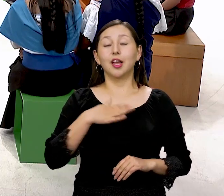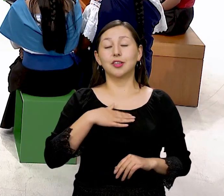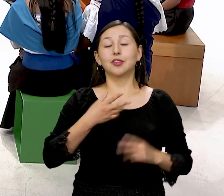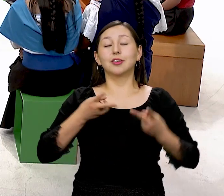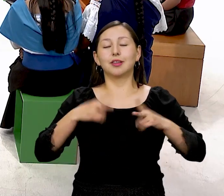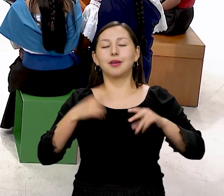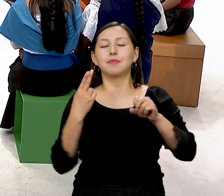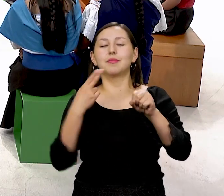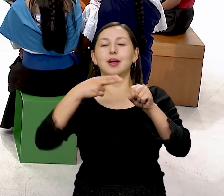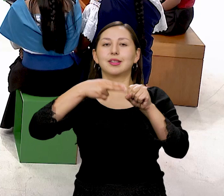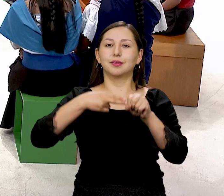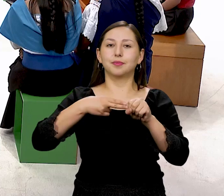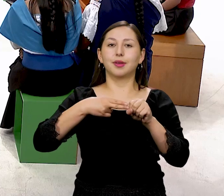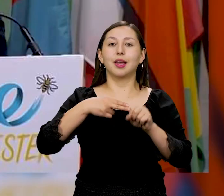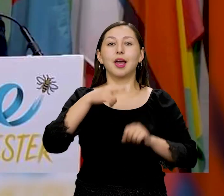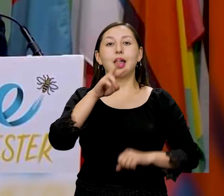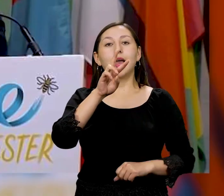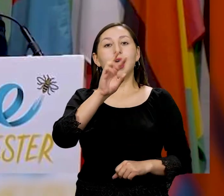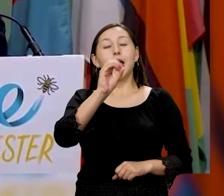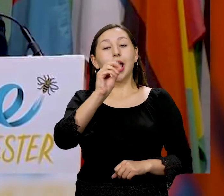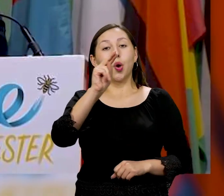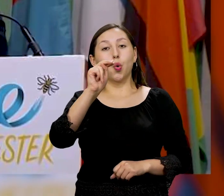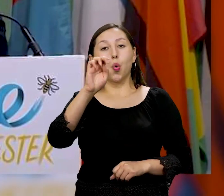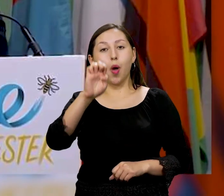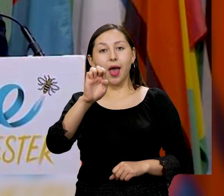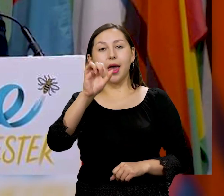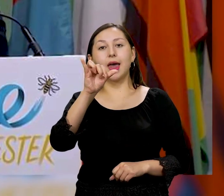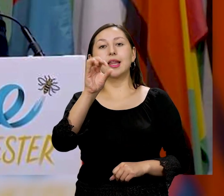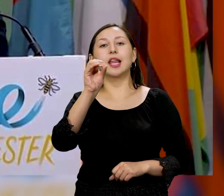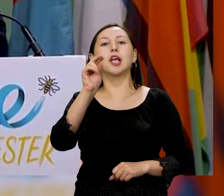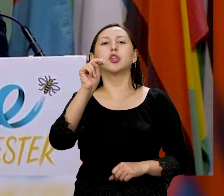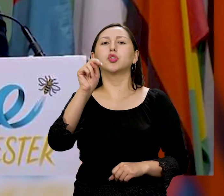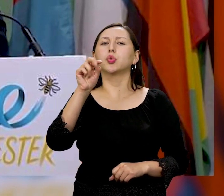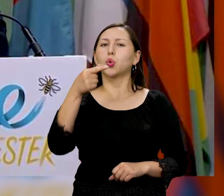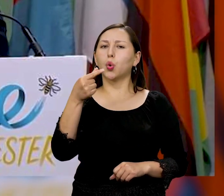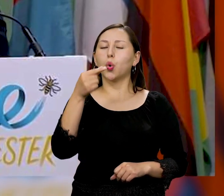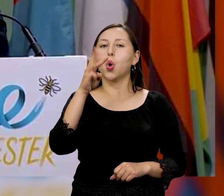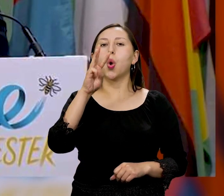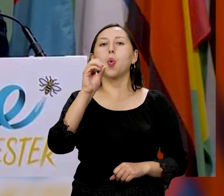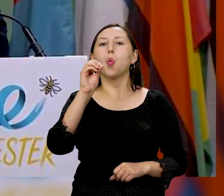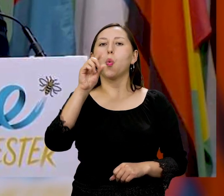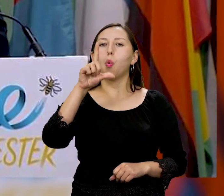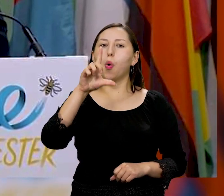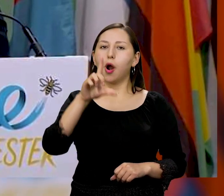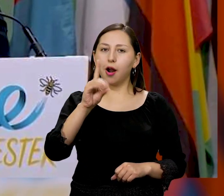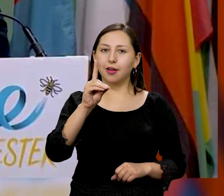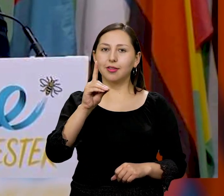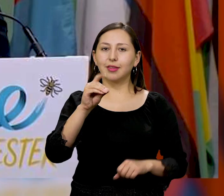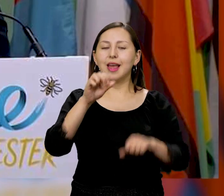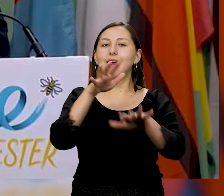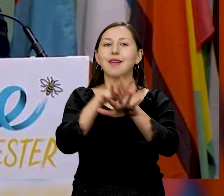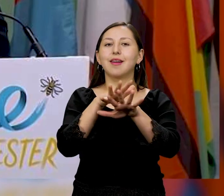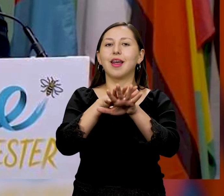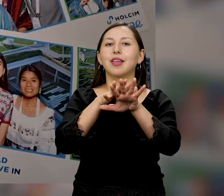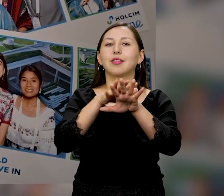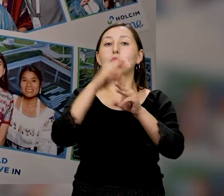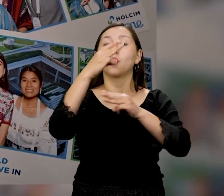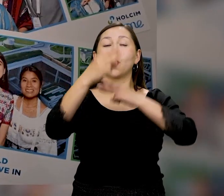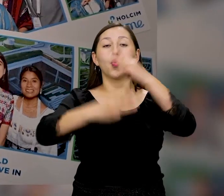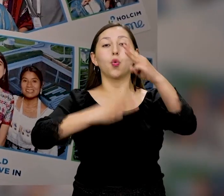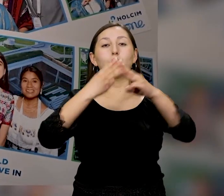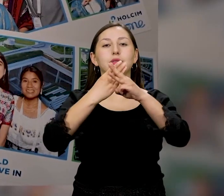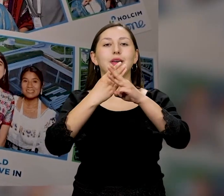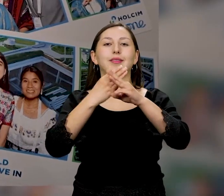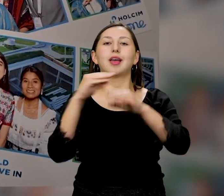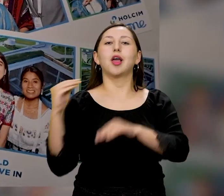que yo participé en Wanyun World, que es una... vendría a ser la red mundial